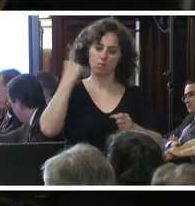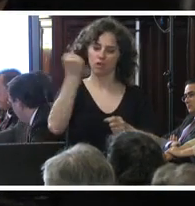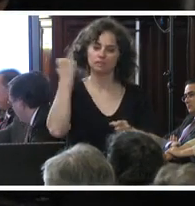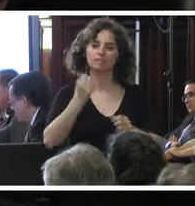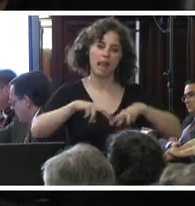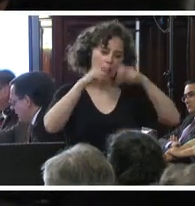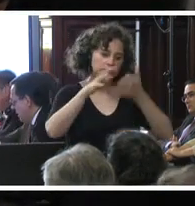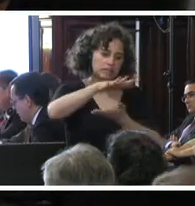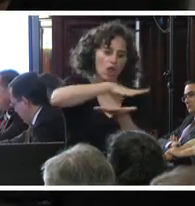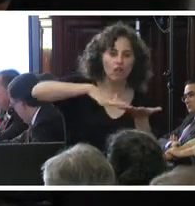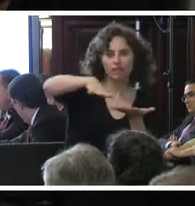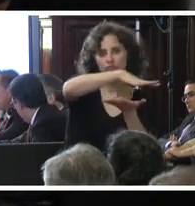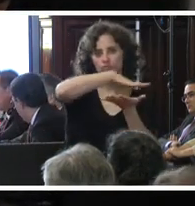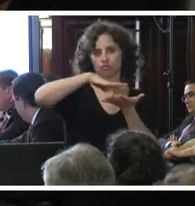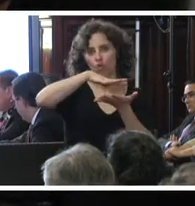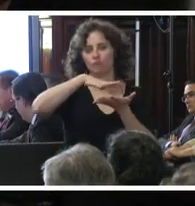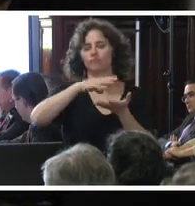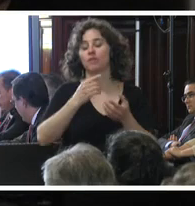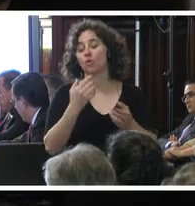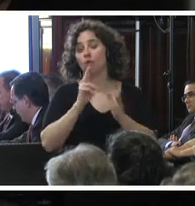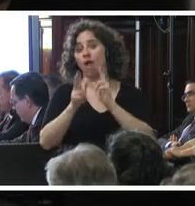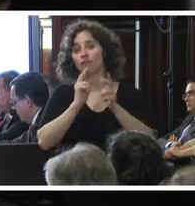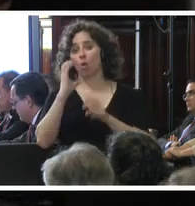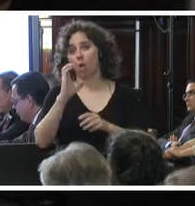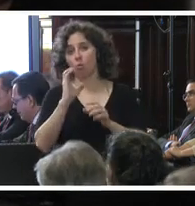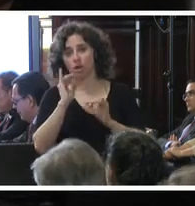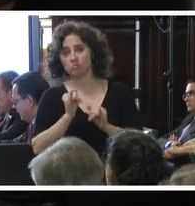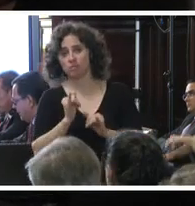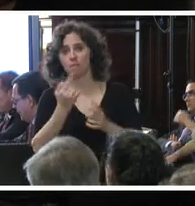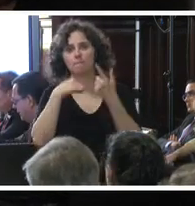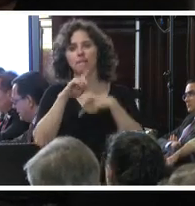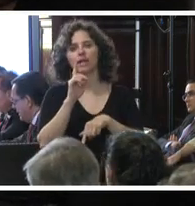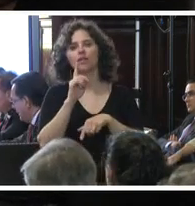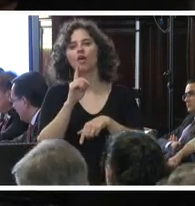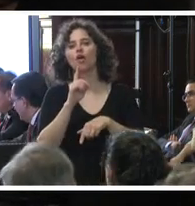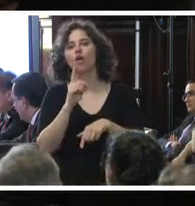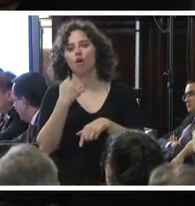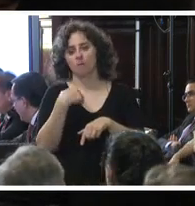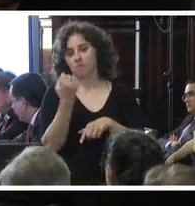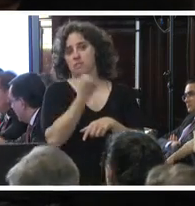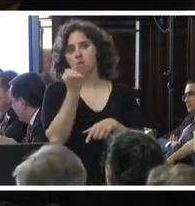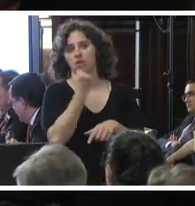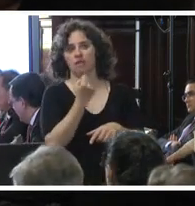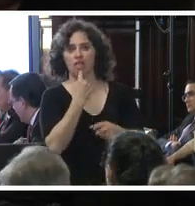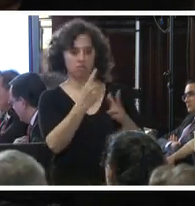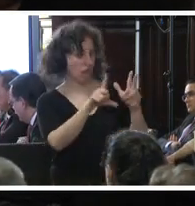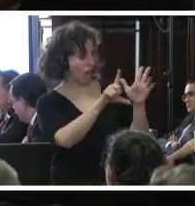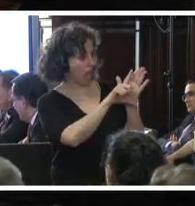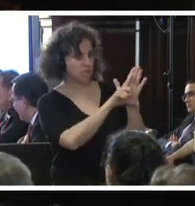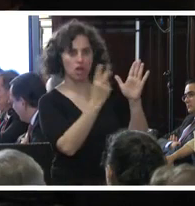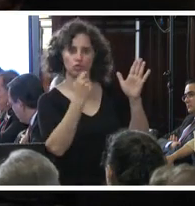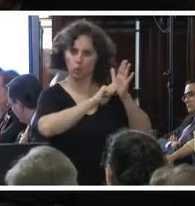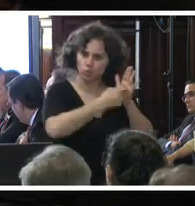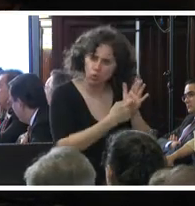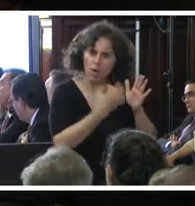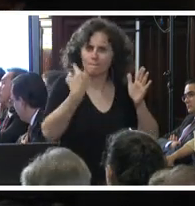de contexto. Lo habrá de mencionar Coahuila, pero me parece importante decir que en las dos leyes, en la ley de tortura,